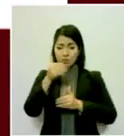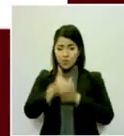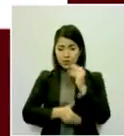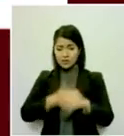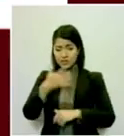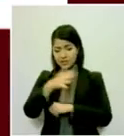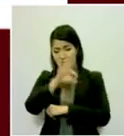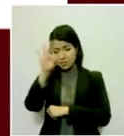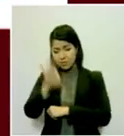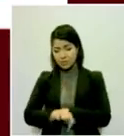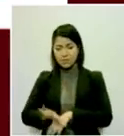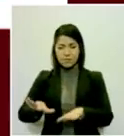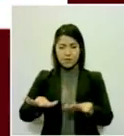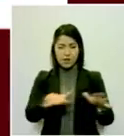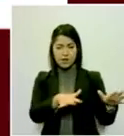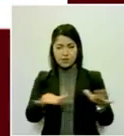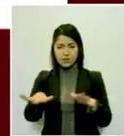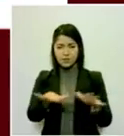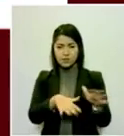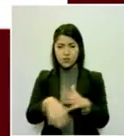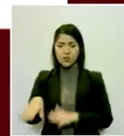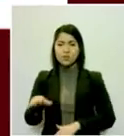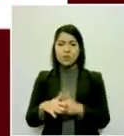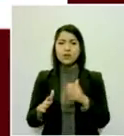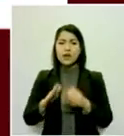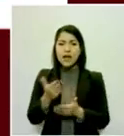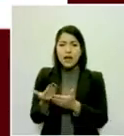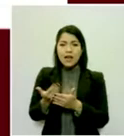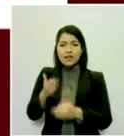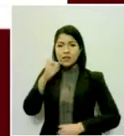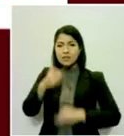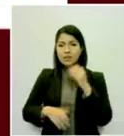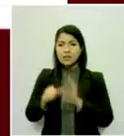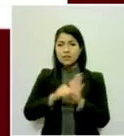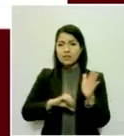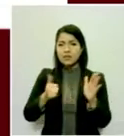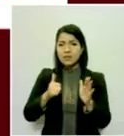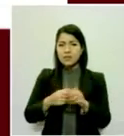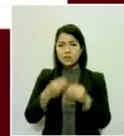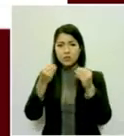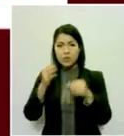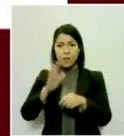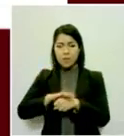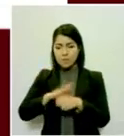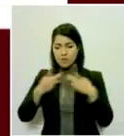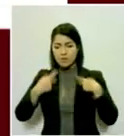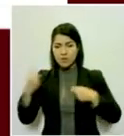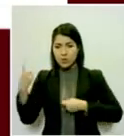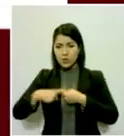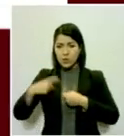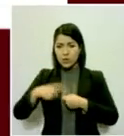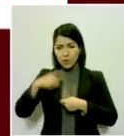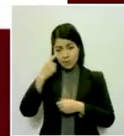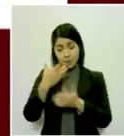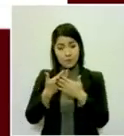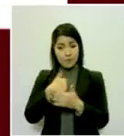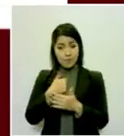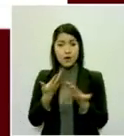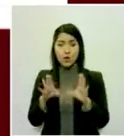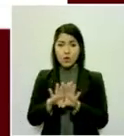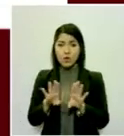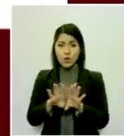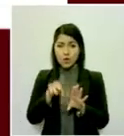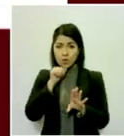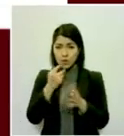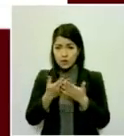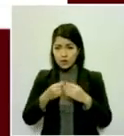15%. Se prevé que para finales de este mes de agosto se sumen 1,150 trabajadores de la educación más al cobro mediante la